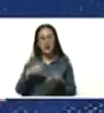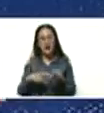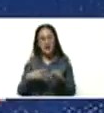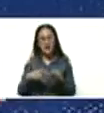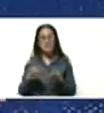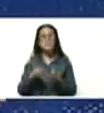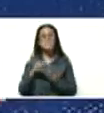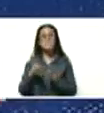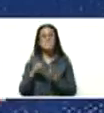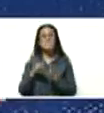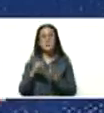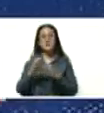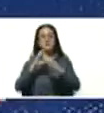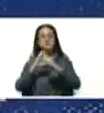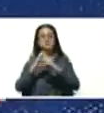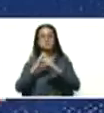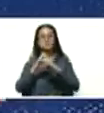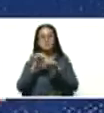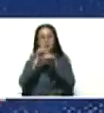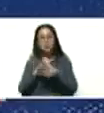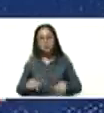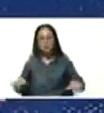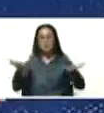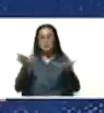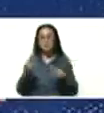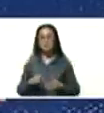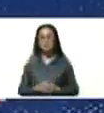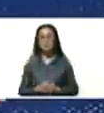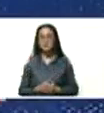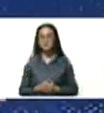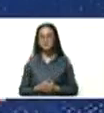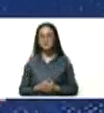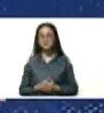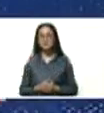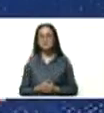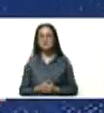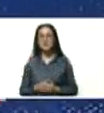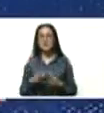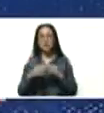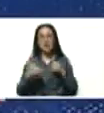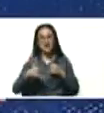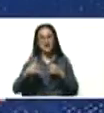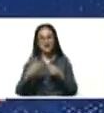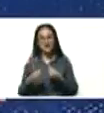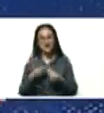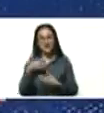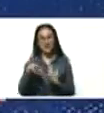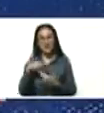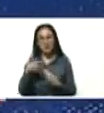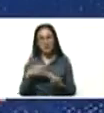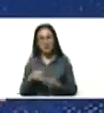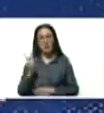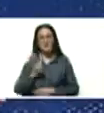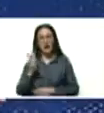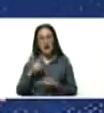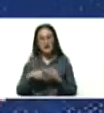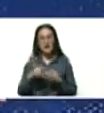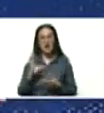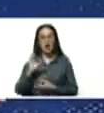Metrobús hacia las zonas más populares. Correcto. Y todas las líneas que se construyeron en Revolución entonces, para llevar el metro hasta entonces, el Valle, ese, hasta